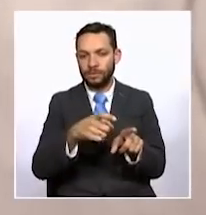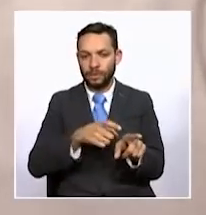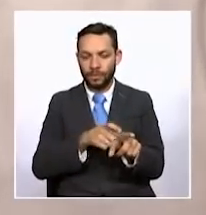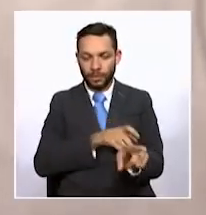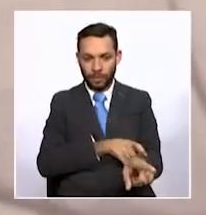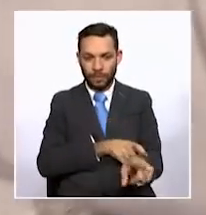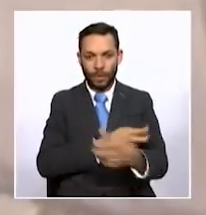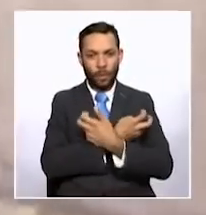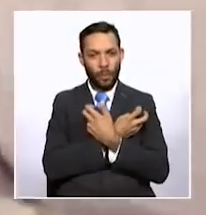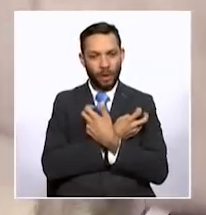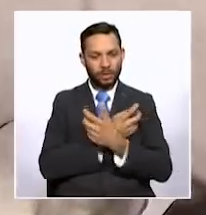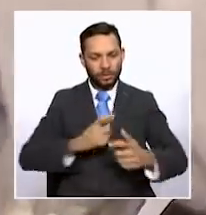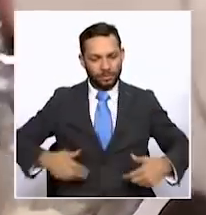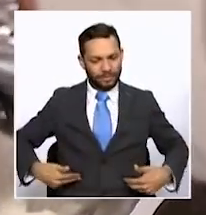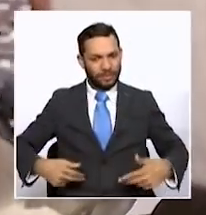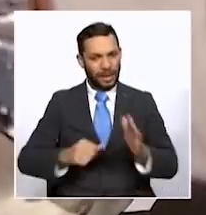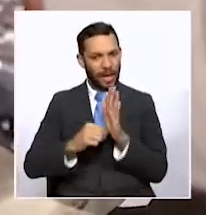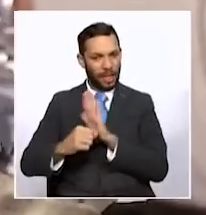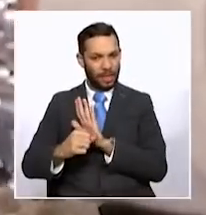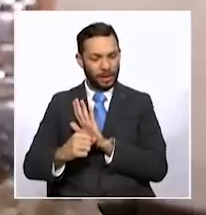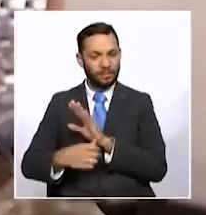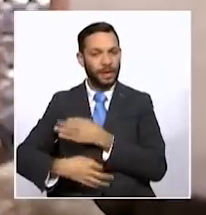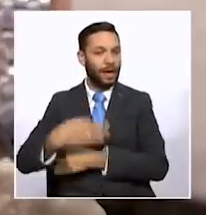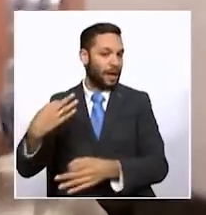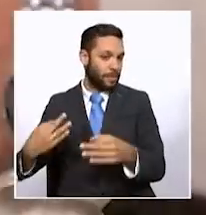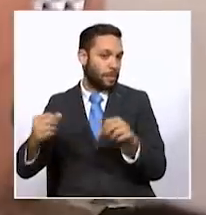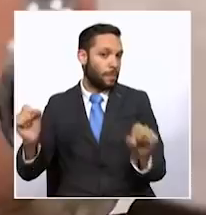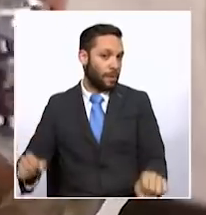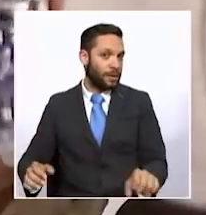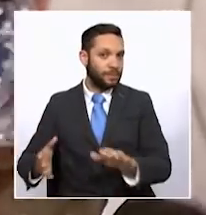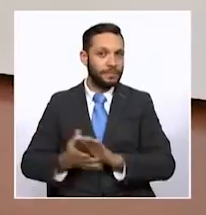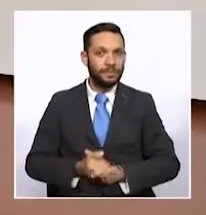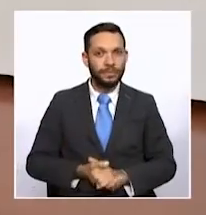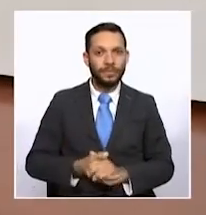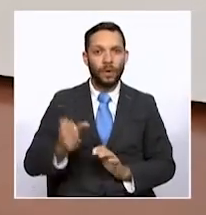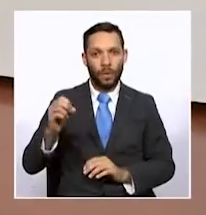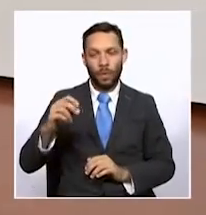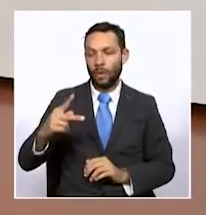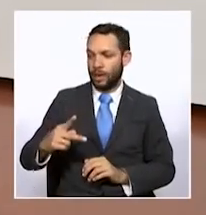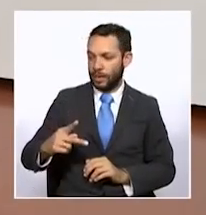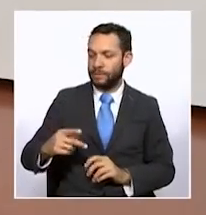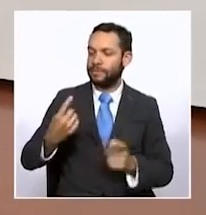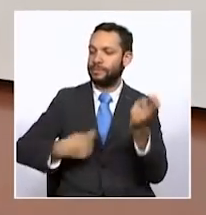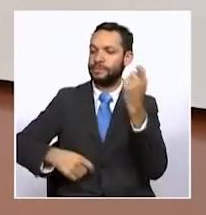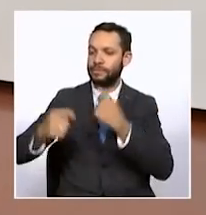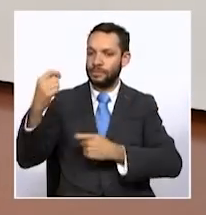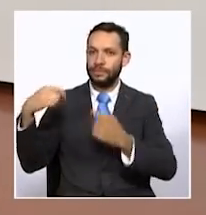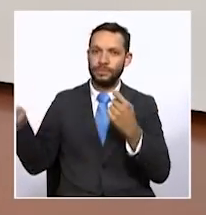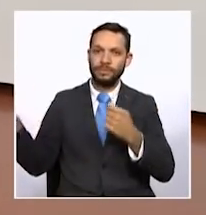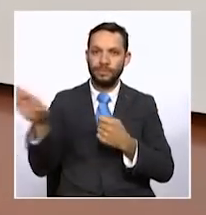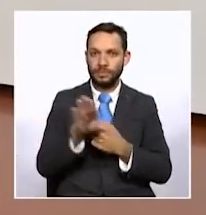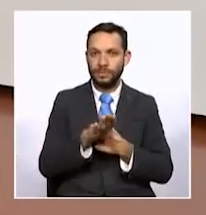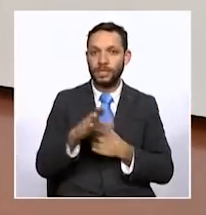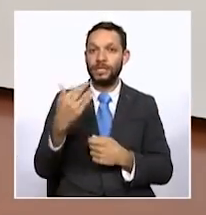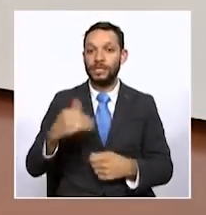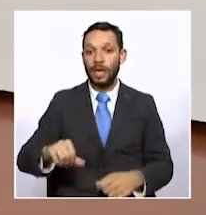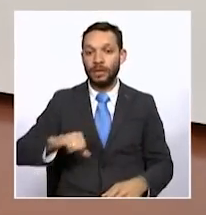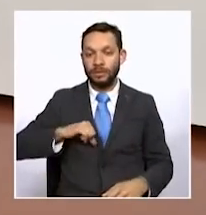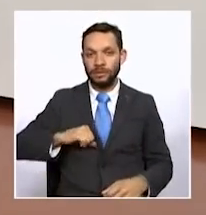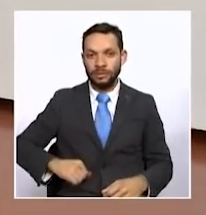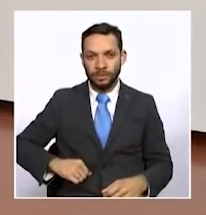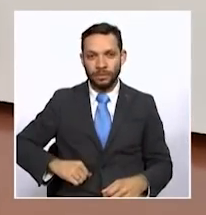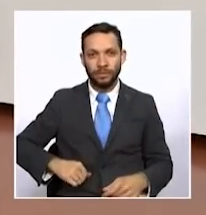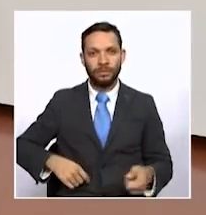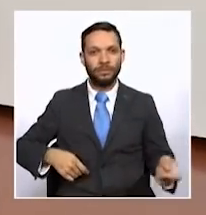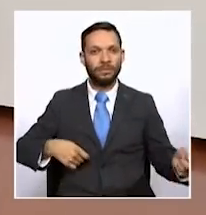hueso que está dañado por una prótesis que es la que vemos acá. Ok, vamos a ir a este corte de comerciales porque ya entramos en cirugía y hay muchas